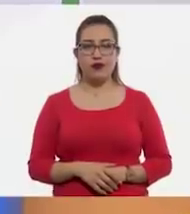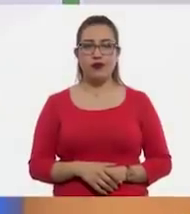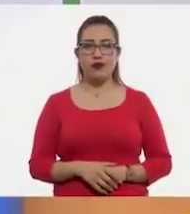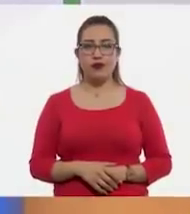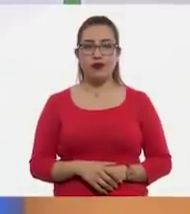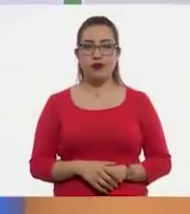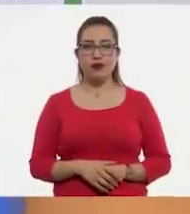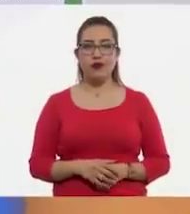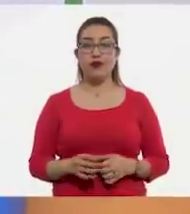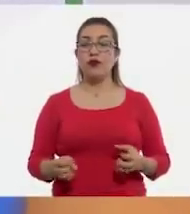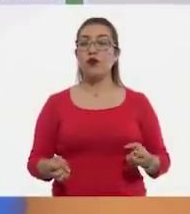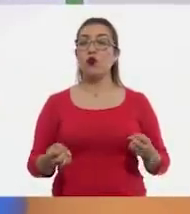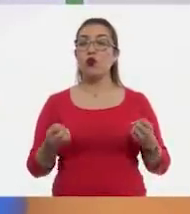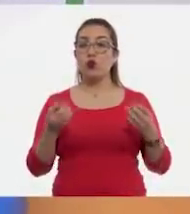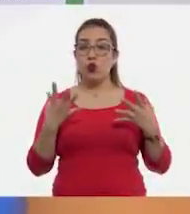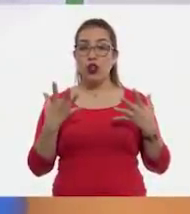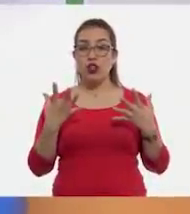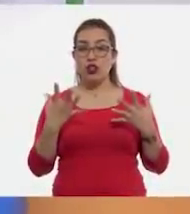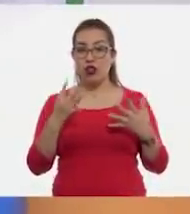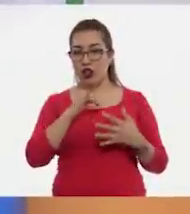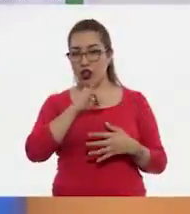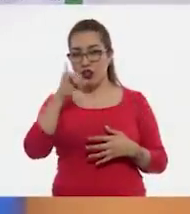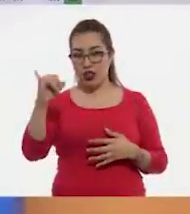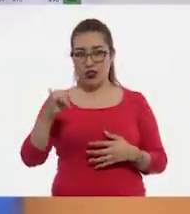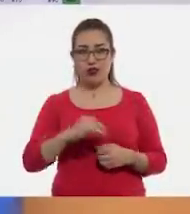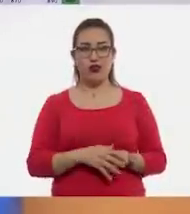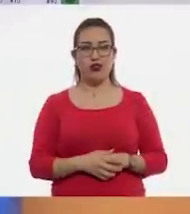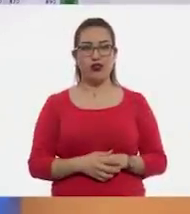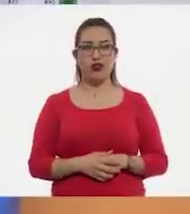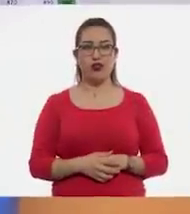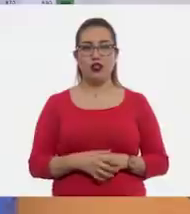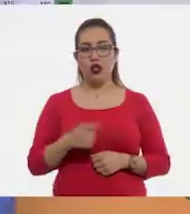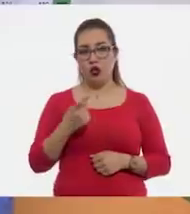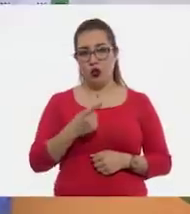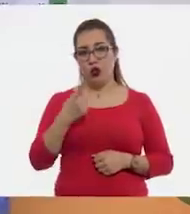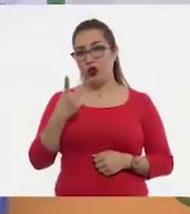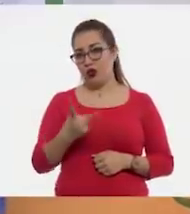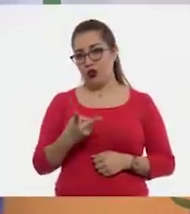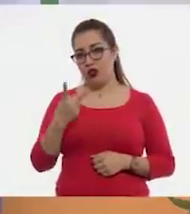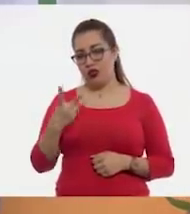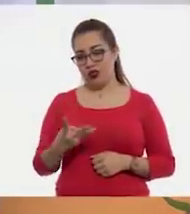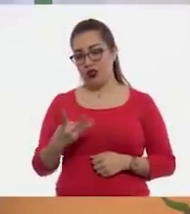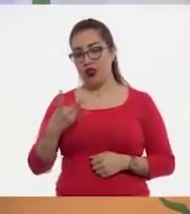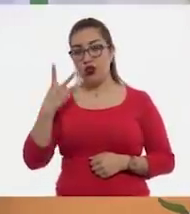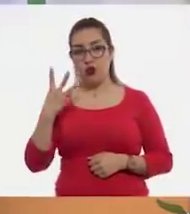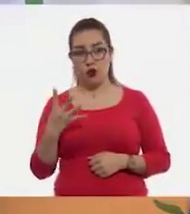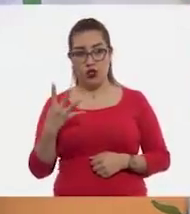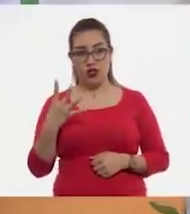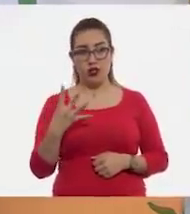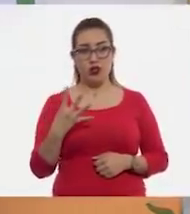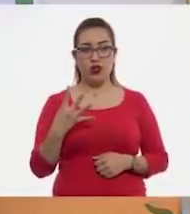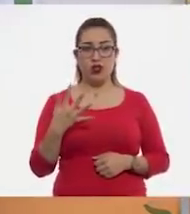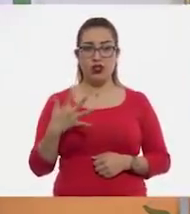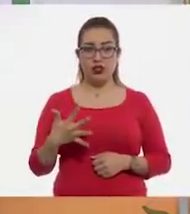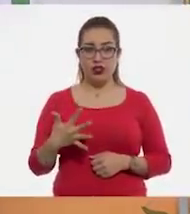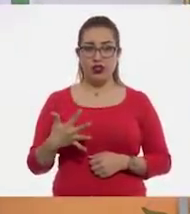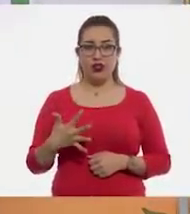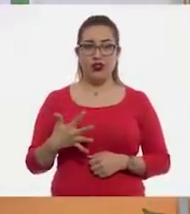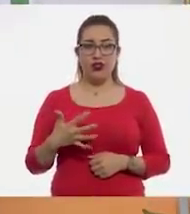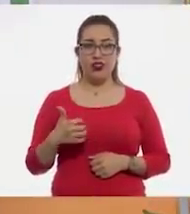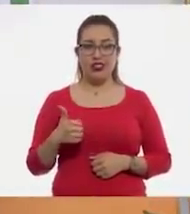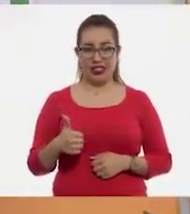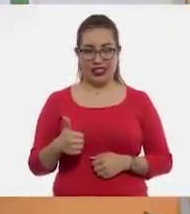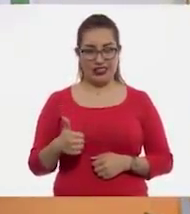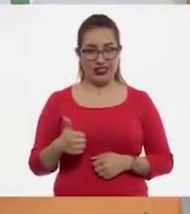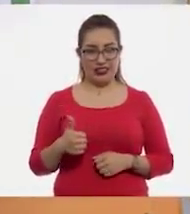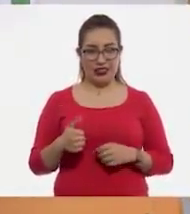maestra Rosalba? A vamos ver a contar. Una, dos, tres, cuatro, cinco